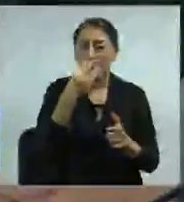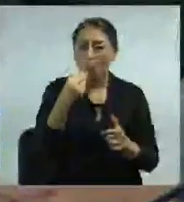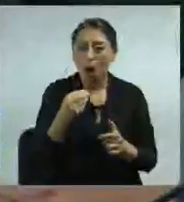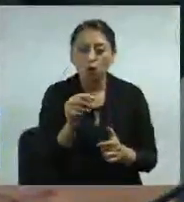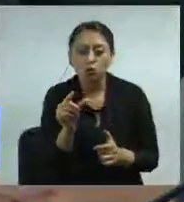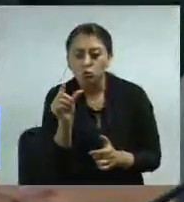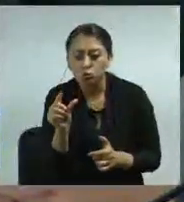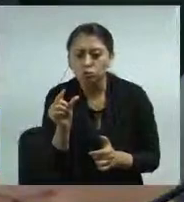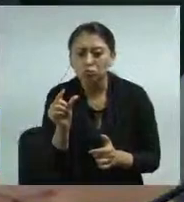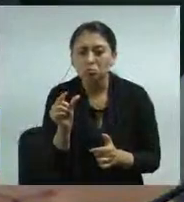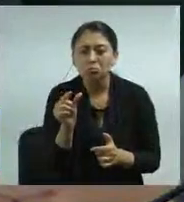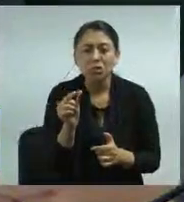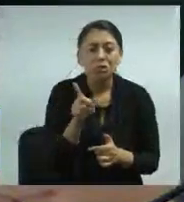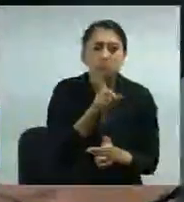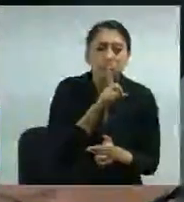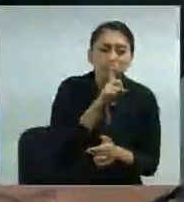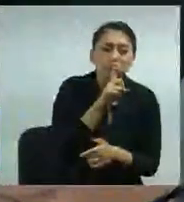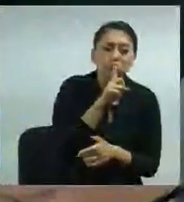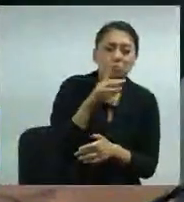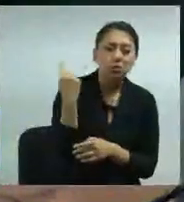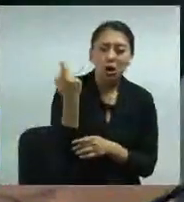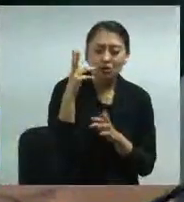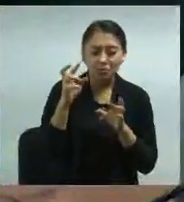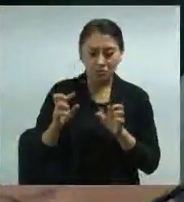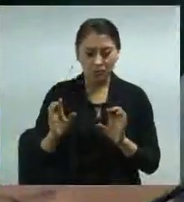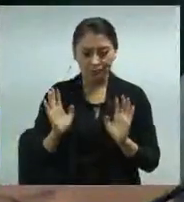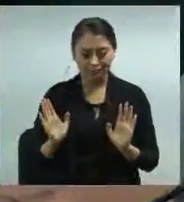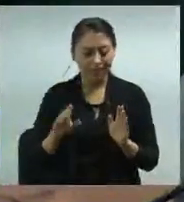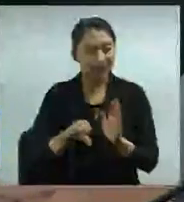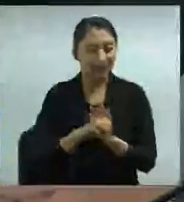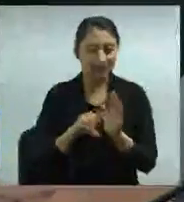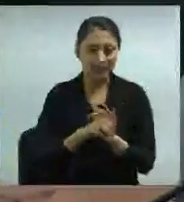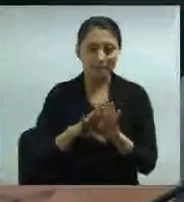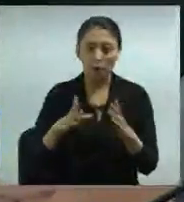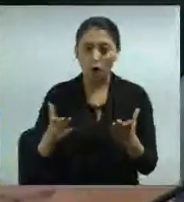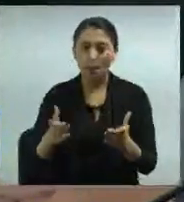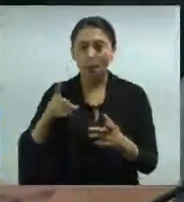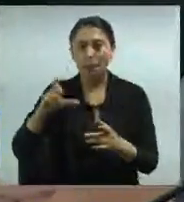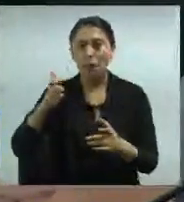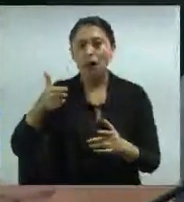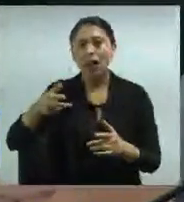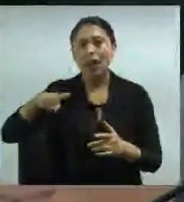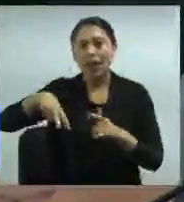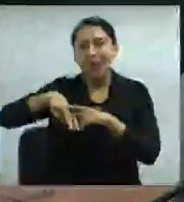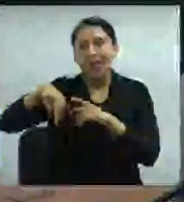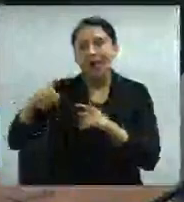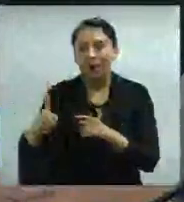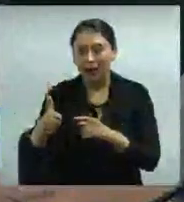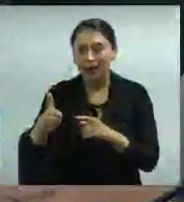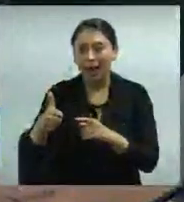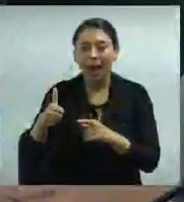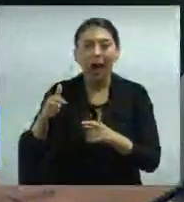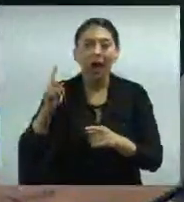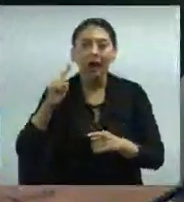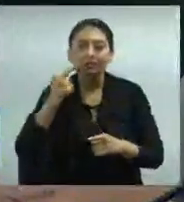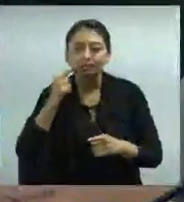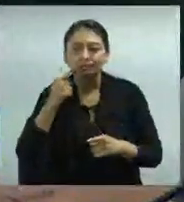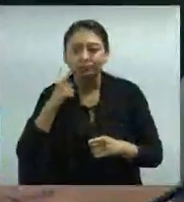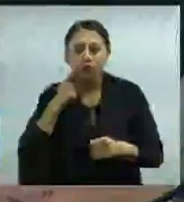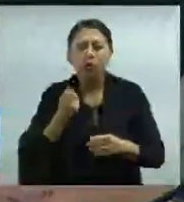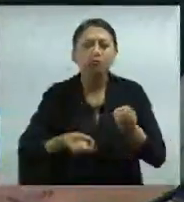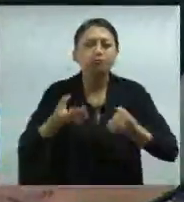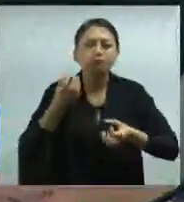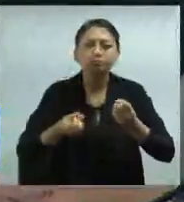nada. Solo doy el ejemplo. ¿Acaso la caña para que dé azúcar es necesario quemarla? ¿Y por qué la